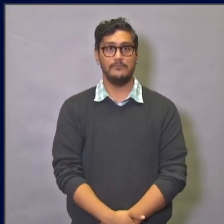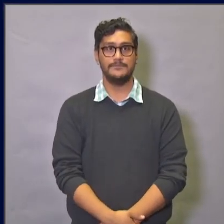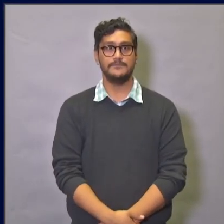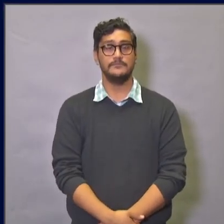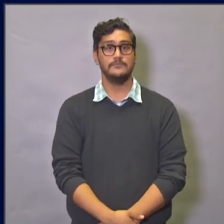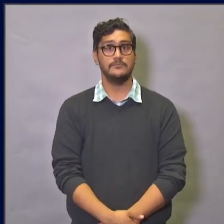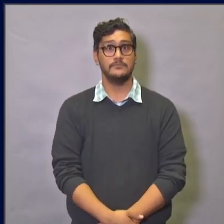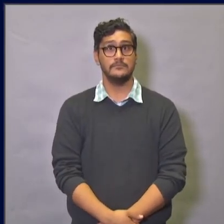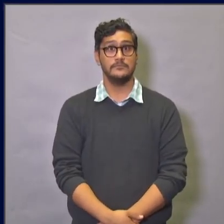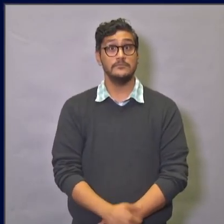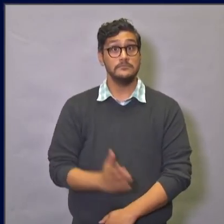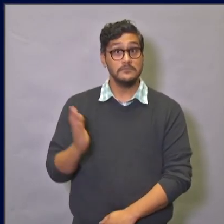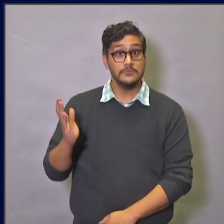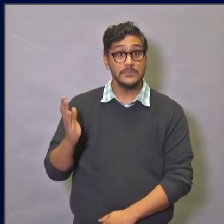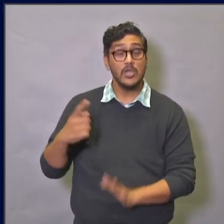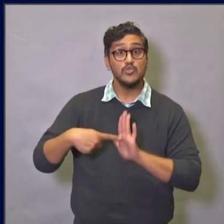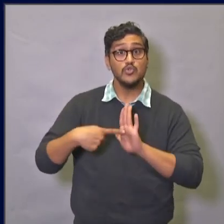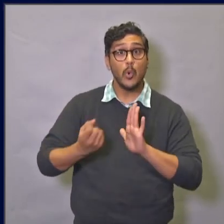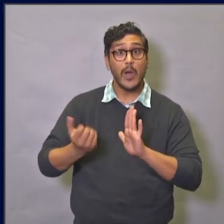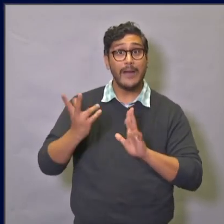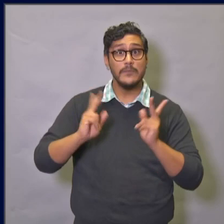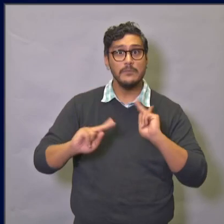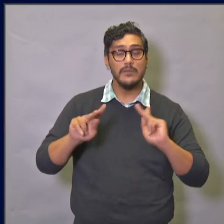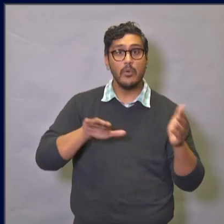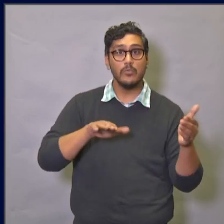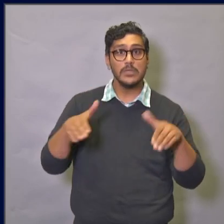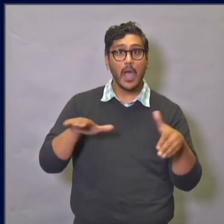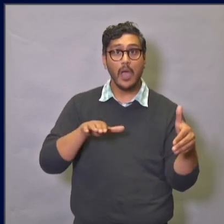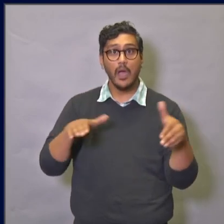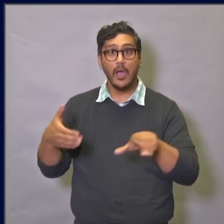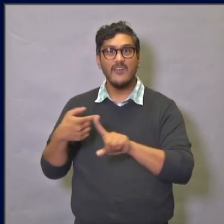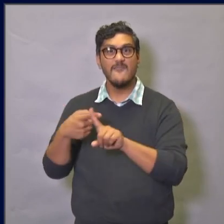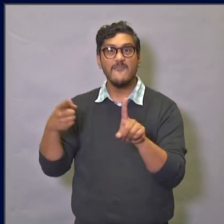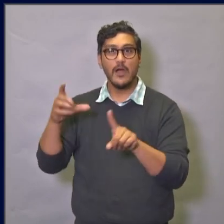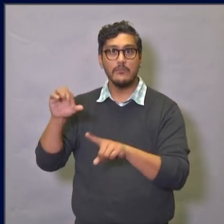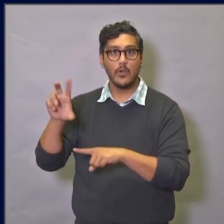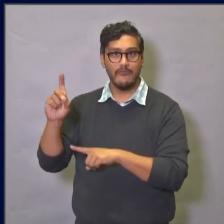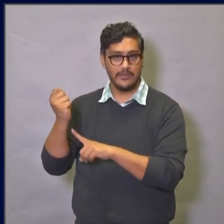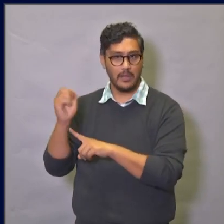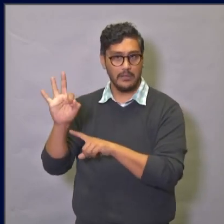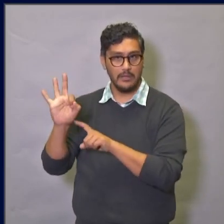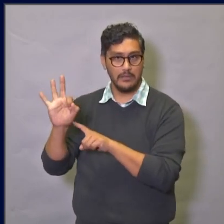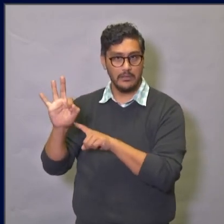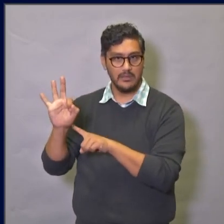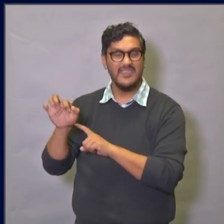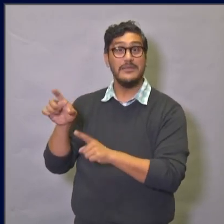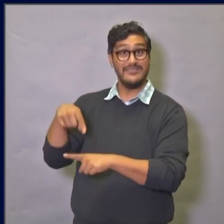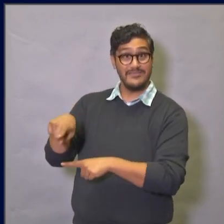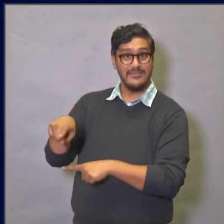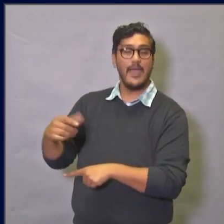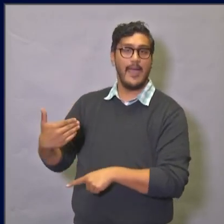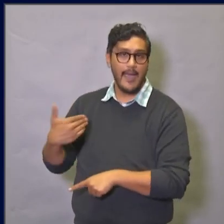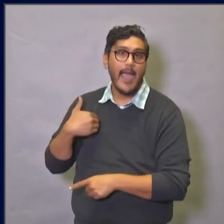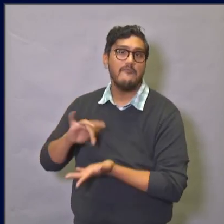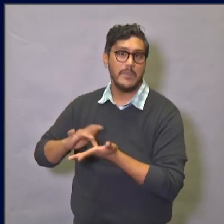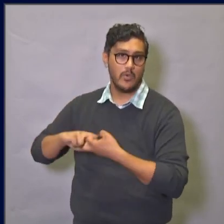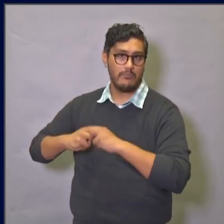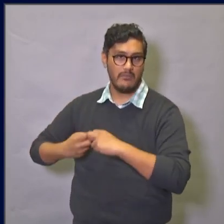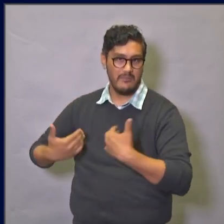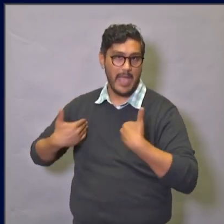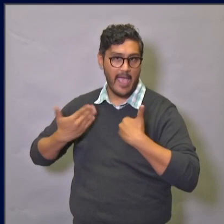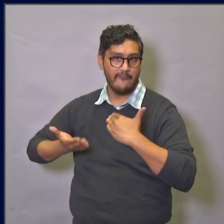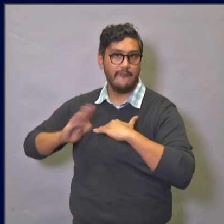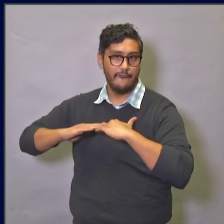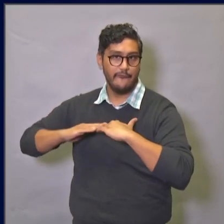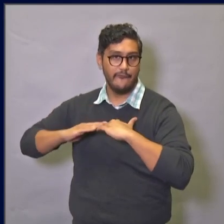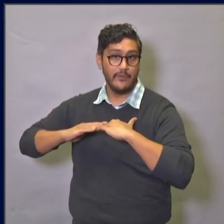Esta gráfica muestra los fallecimientos por COVID-19 por condiciones delicadas de salud. Como puede ver, la